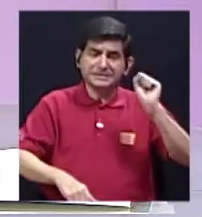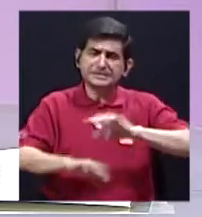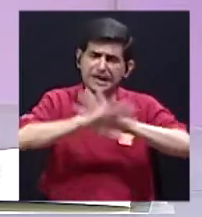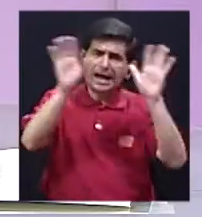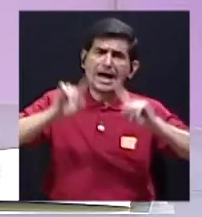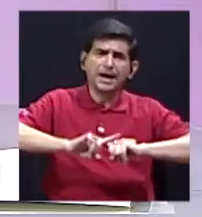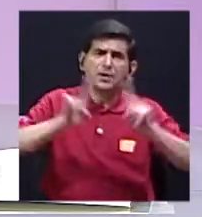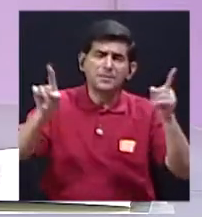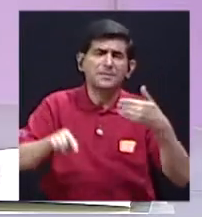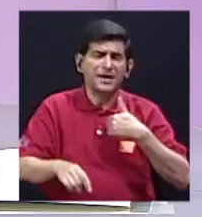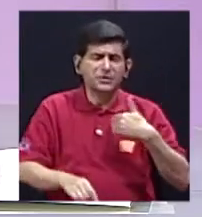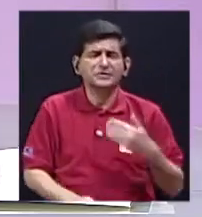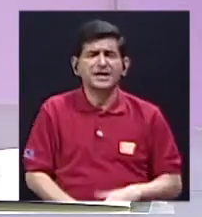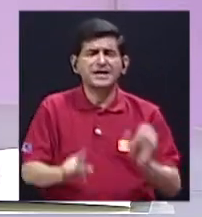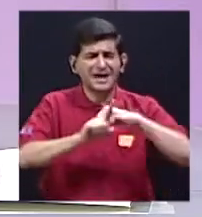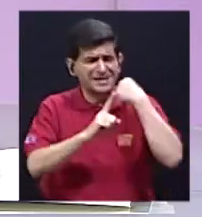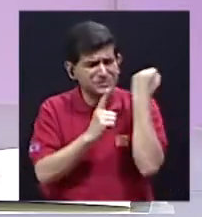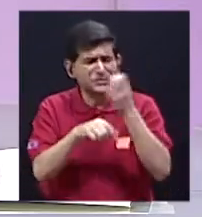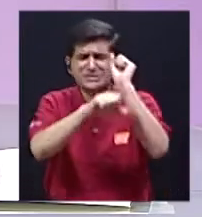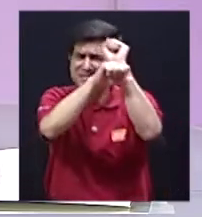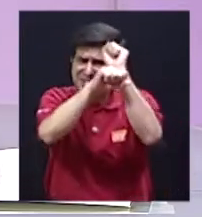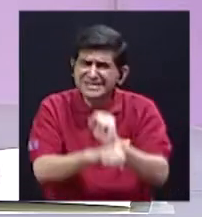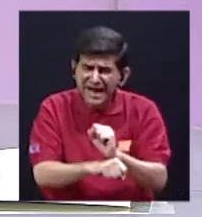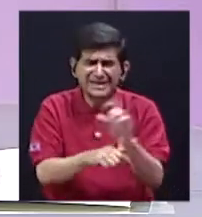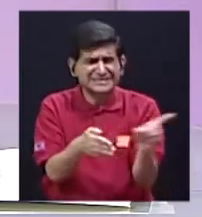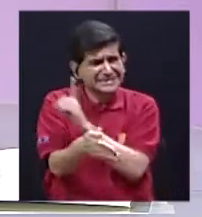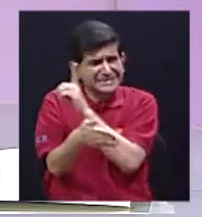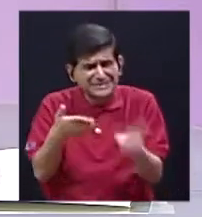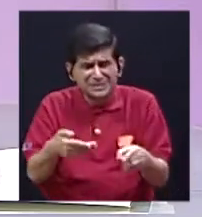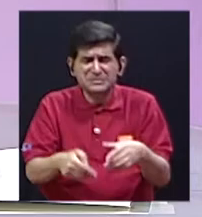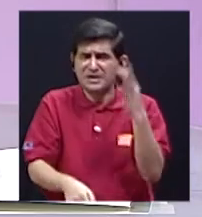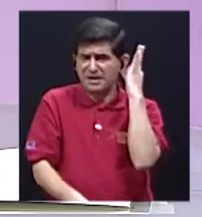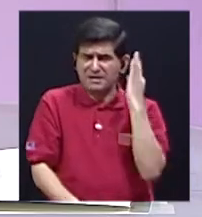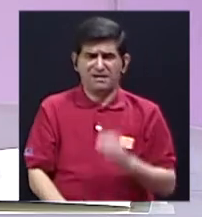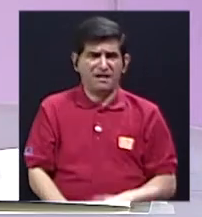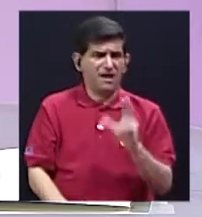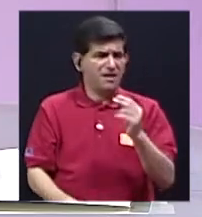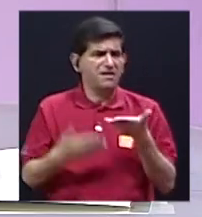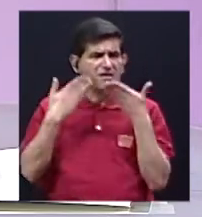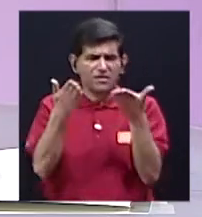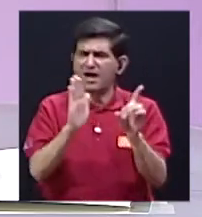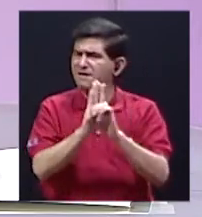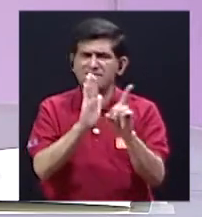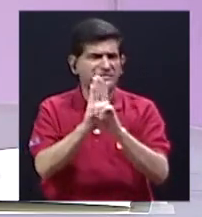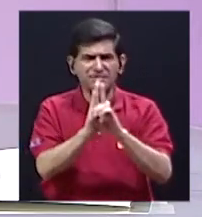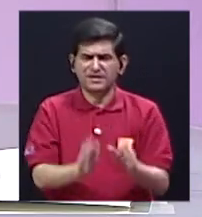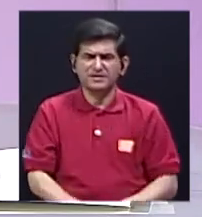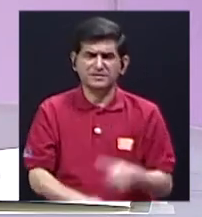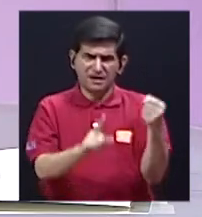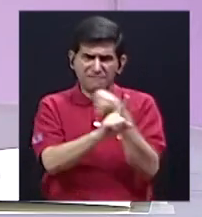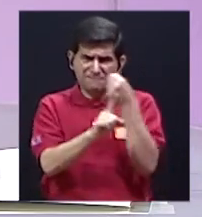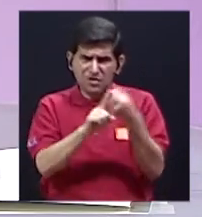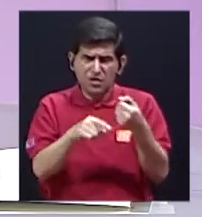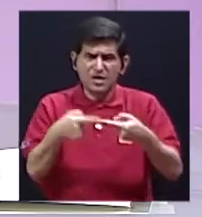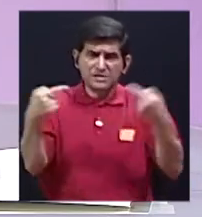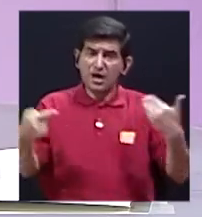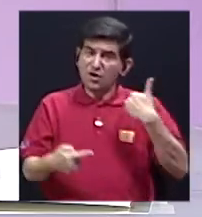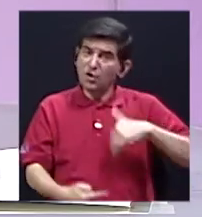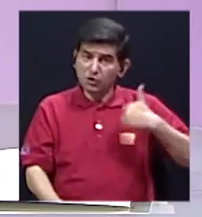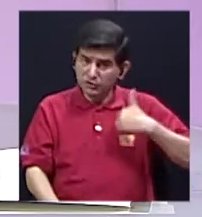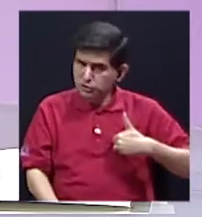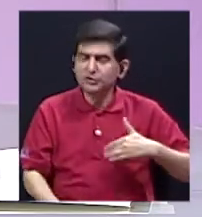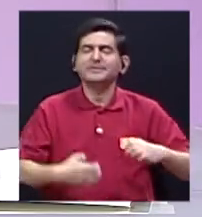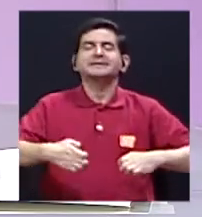hemos tenido una sociedad que tradicionalmente ha discriminado a la mujer le ha negado una serie de derechos la violencia contra los hombres